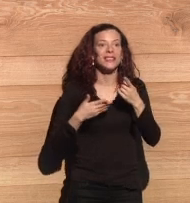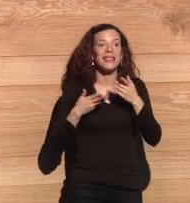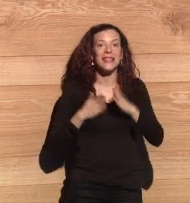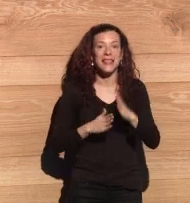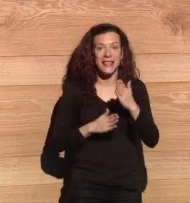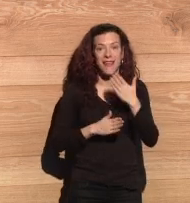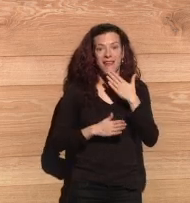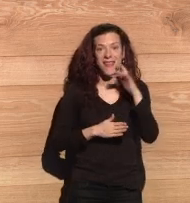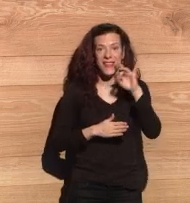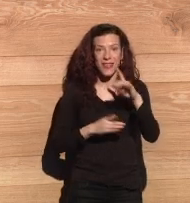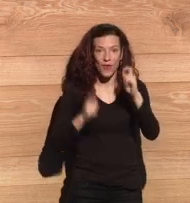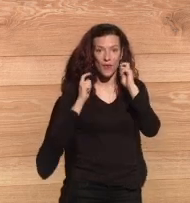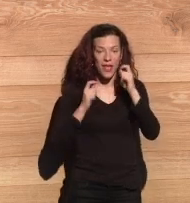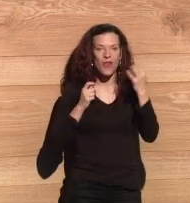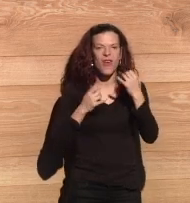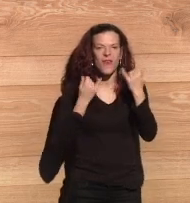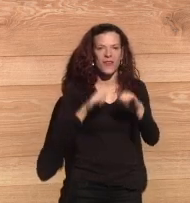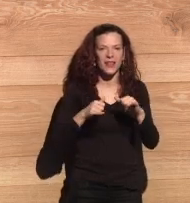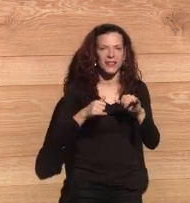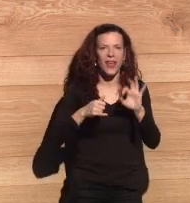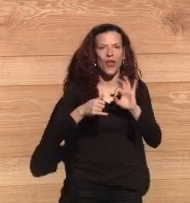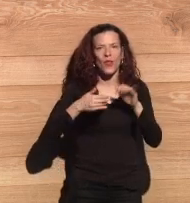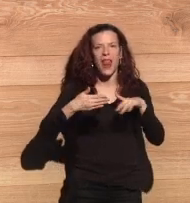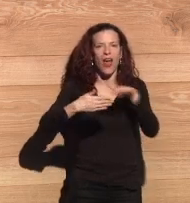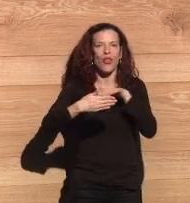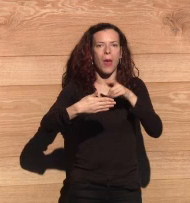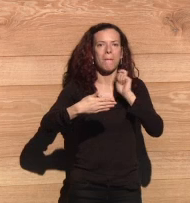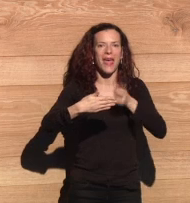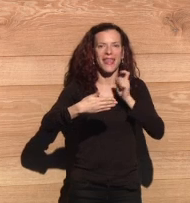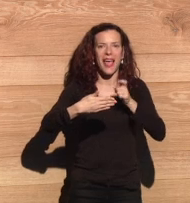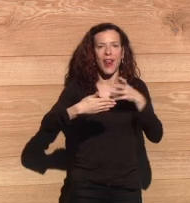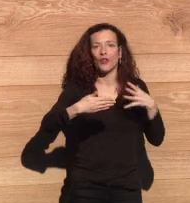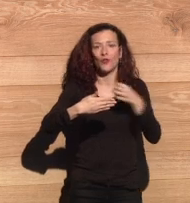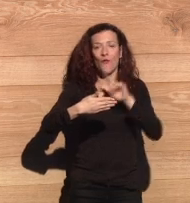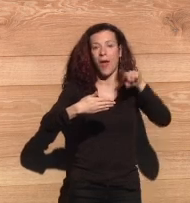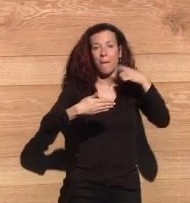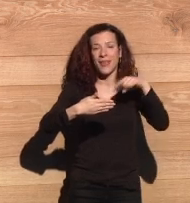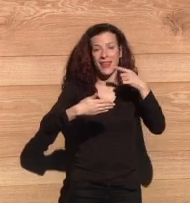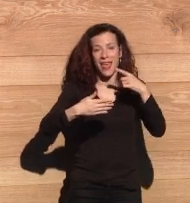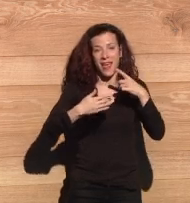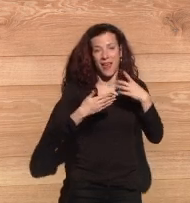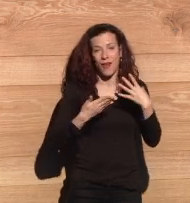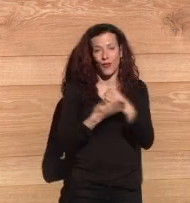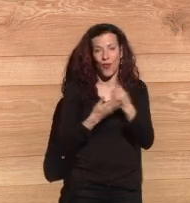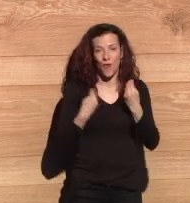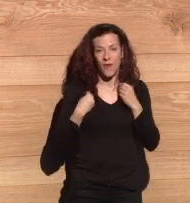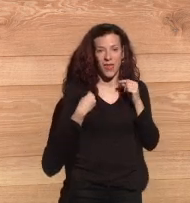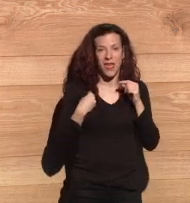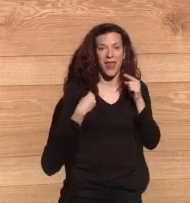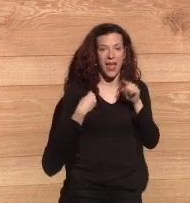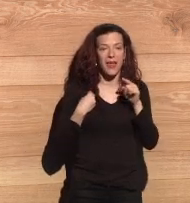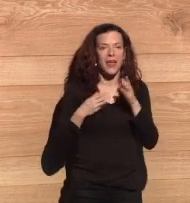años, tuvieron que hacer la fiesta en el lado mexicano. Entonces todos los familiares que viven en San Diego se